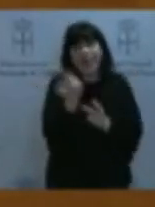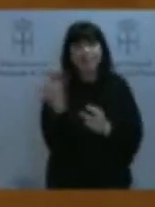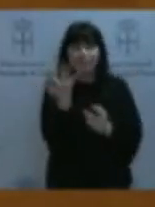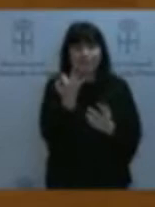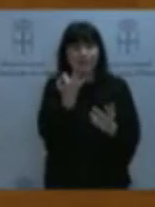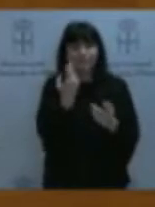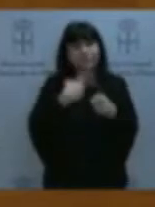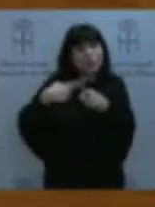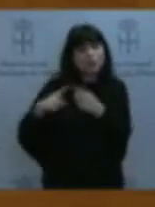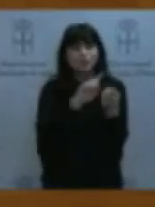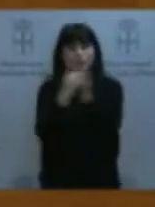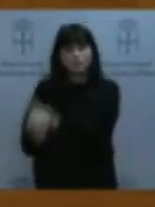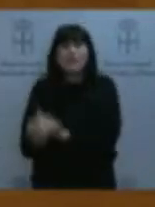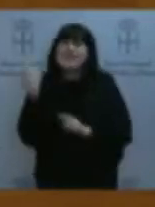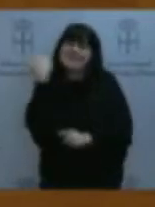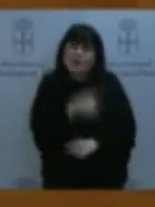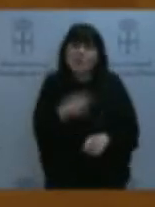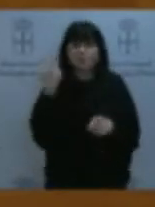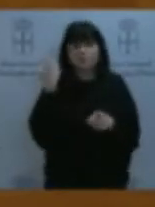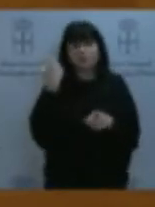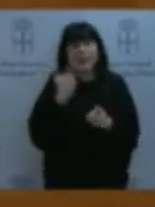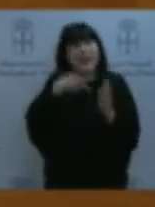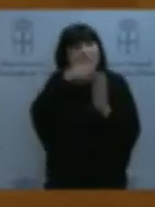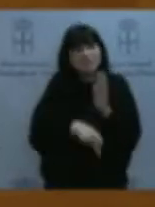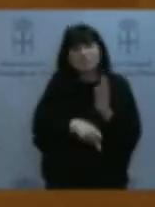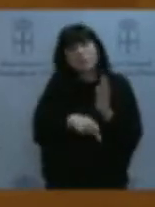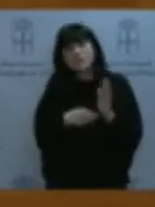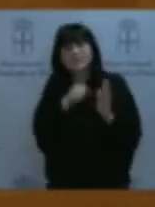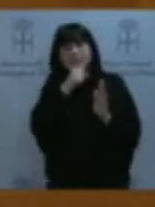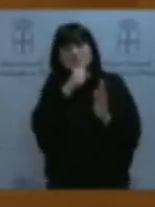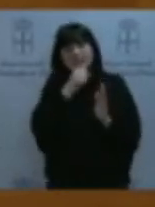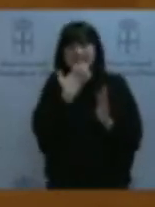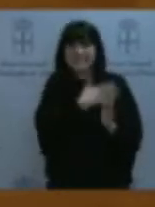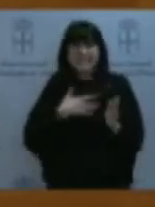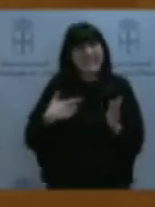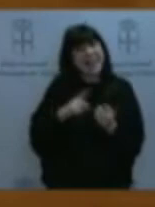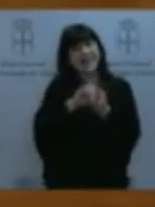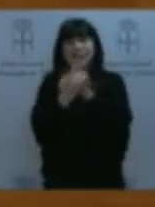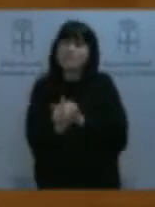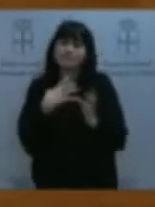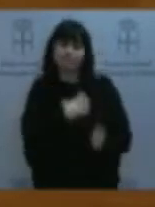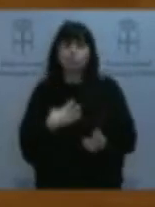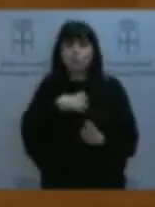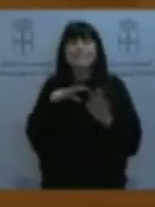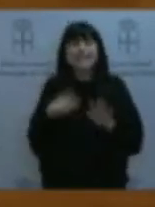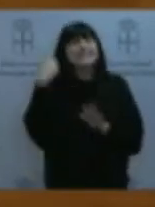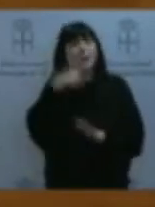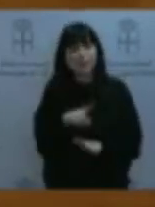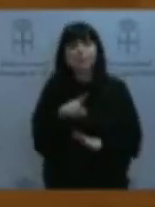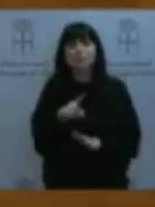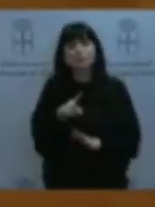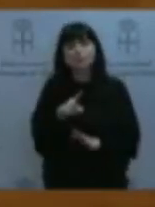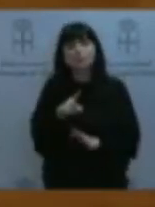oxidados, cuando se pretenden mover, chirrían, como somos conscientes de que debíamos contar